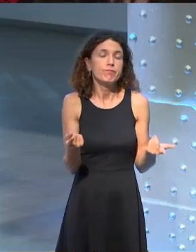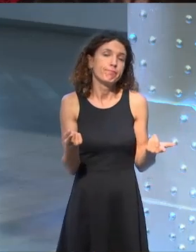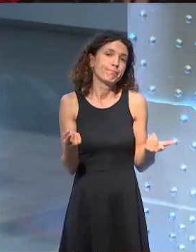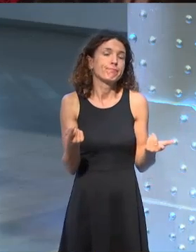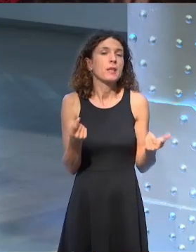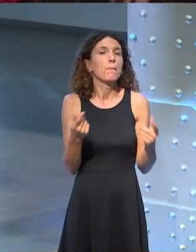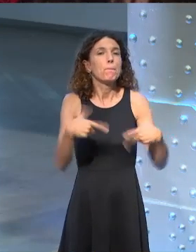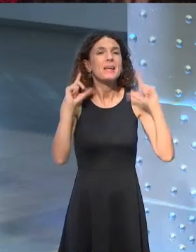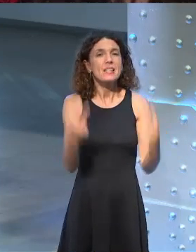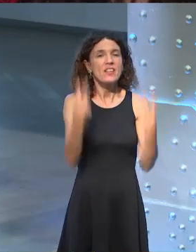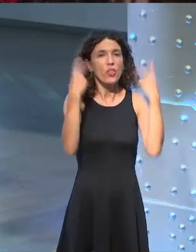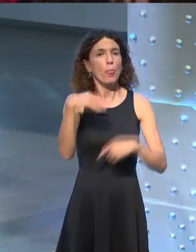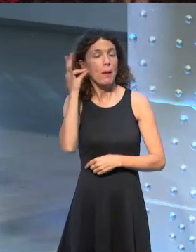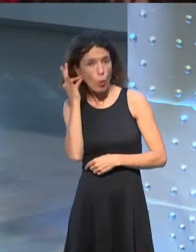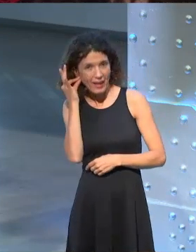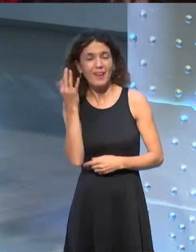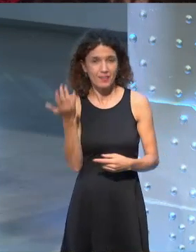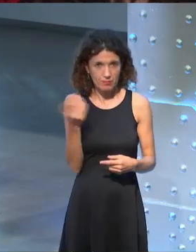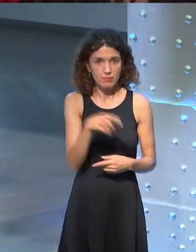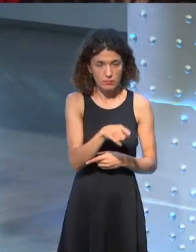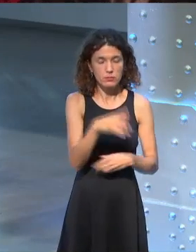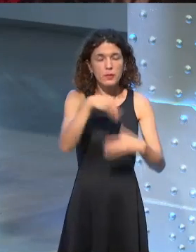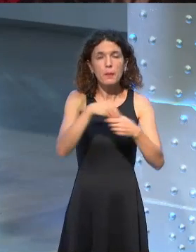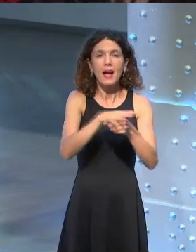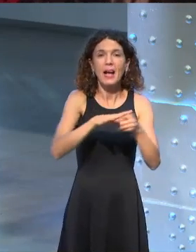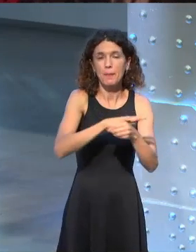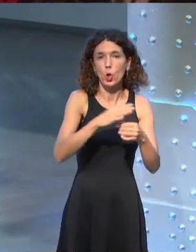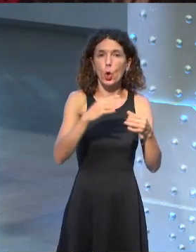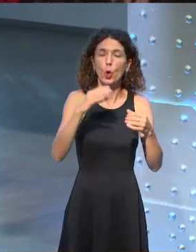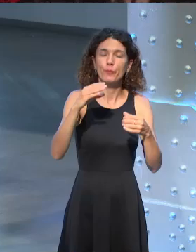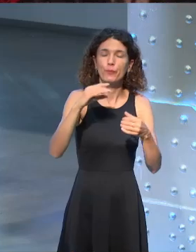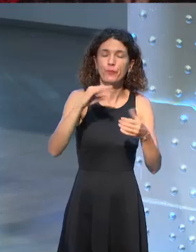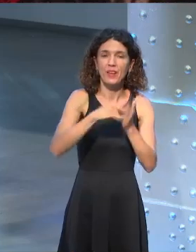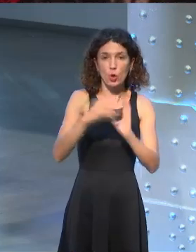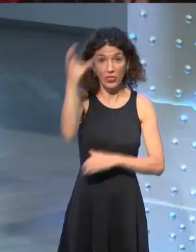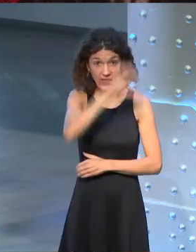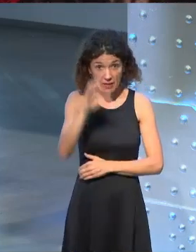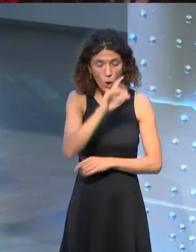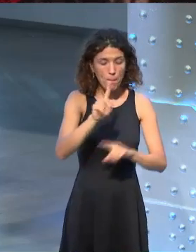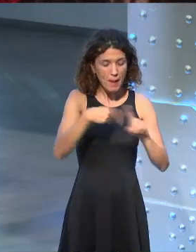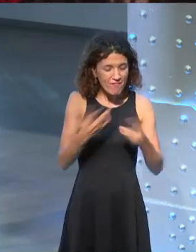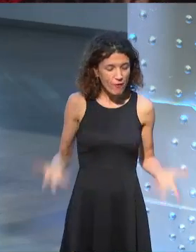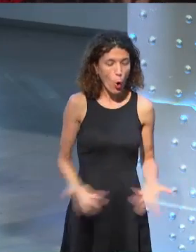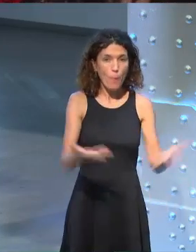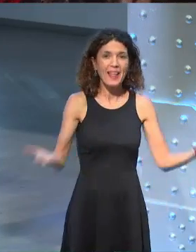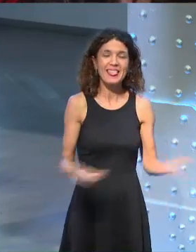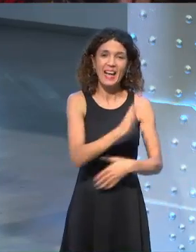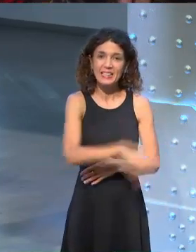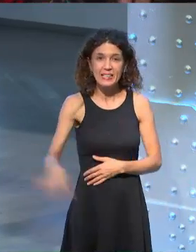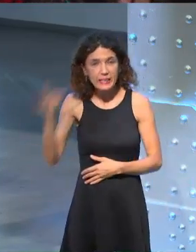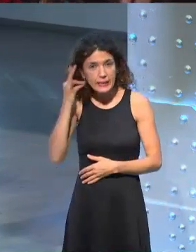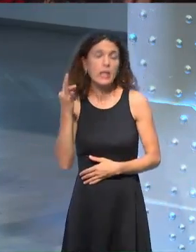la visibilización de la mujer en el campo tecnocientífico, y fomentar a las